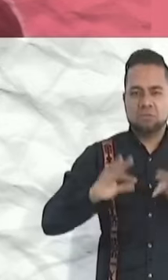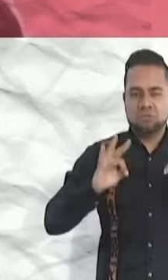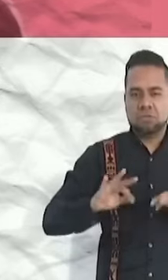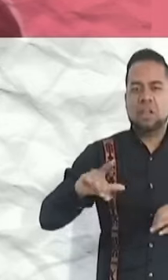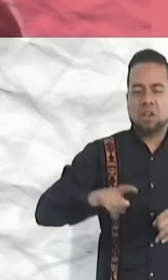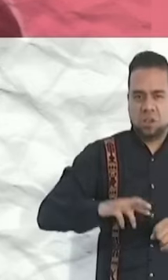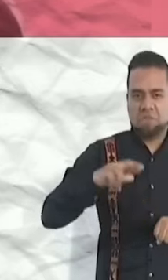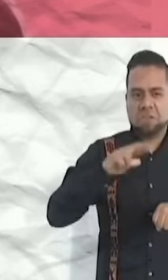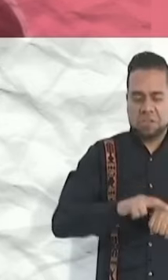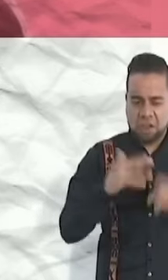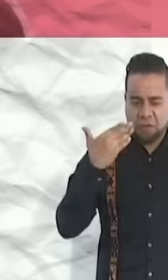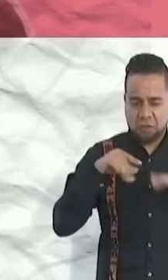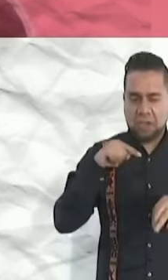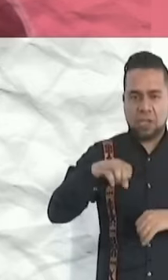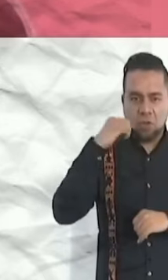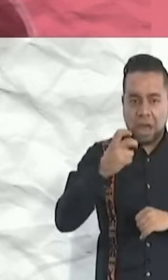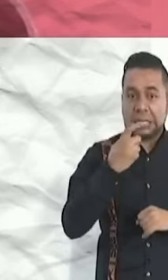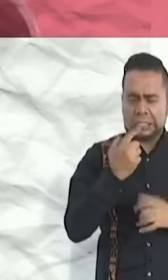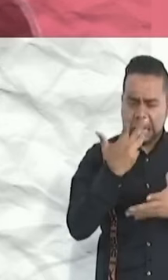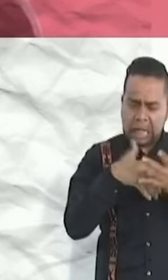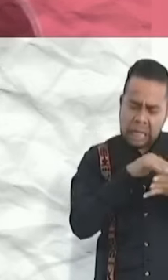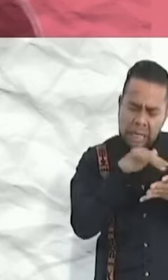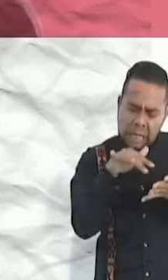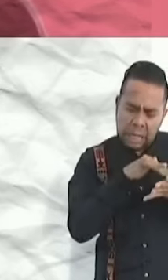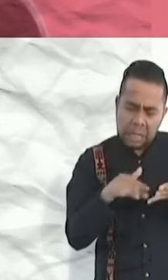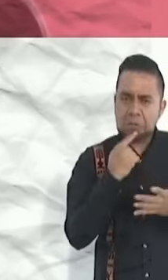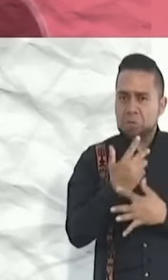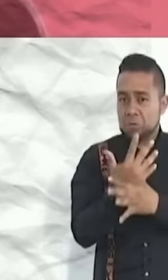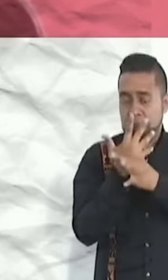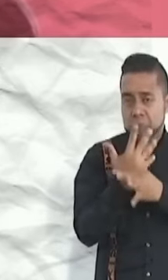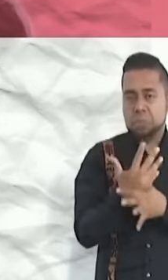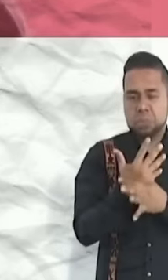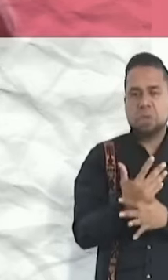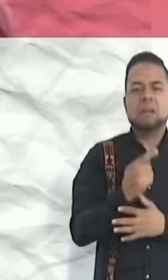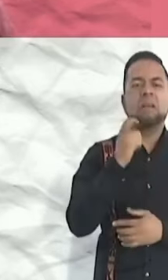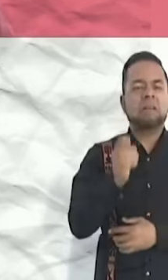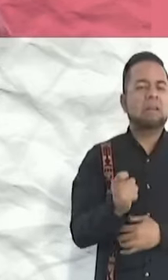gobernador en Oaxaca, de no